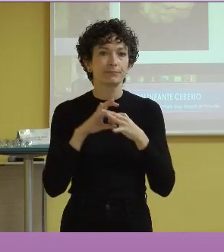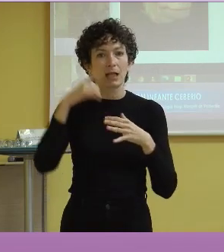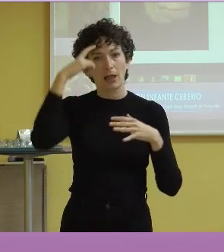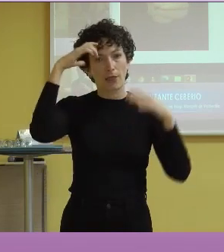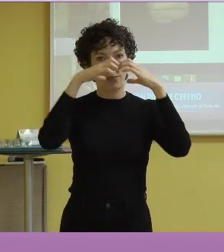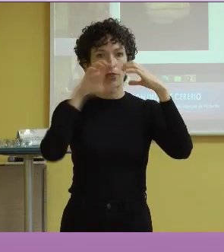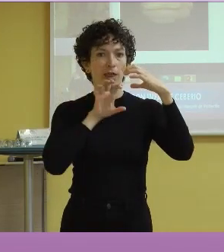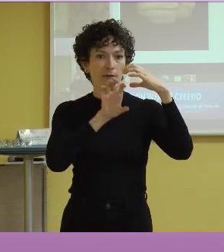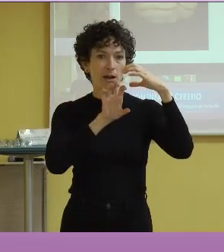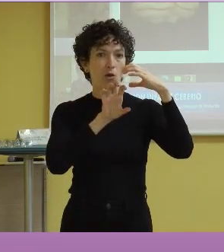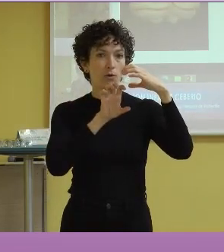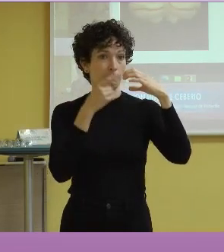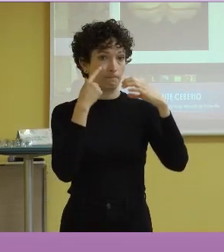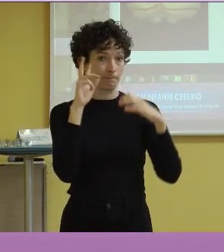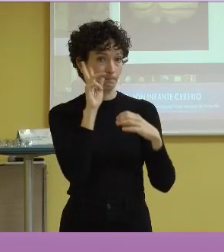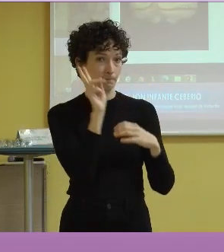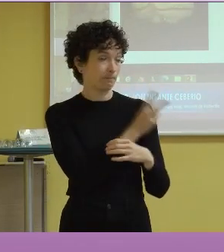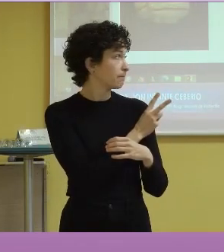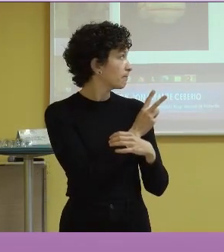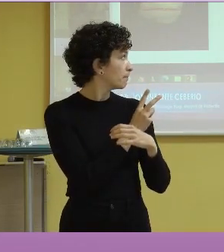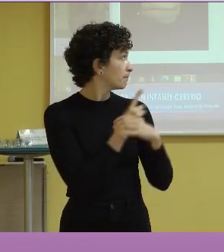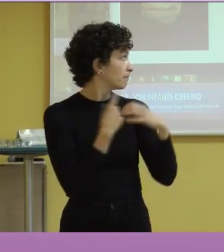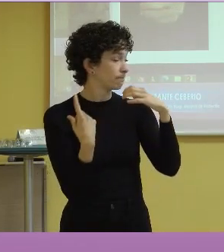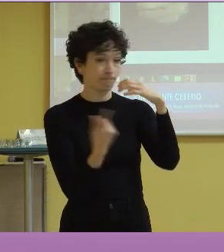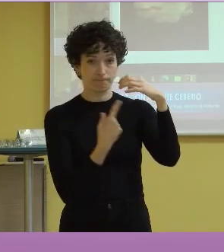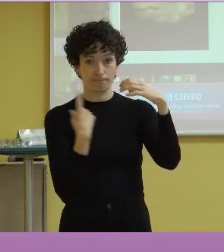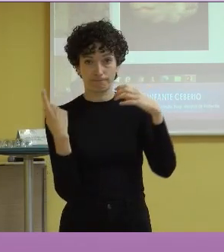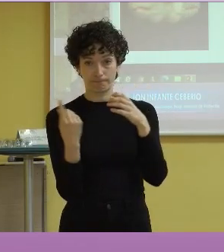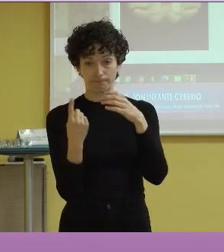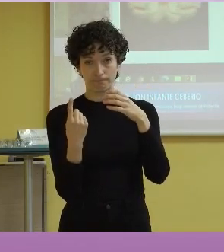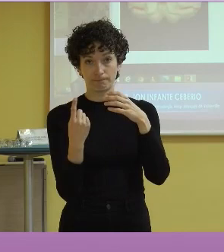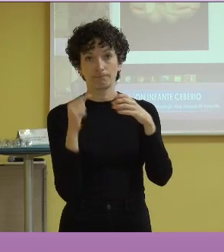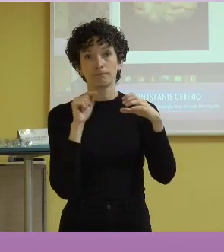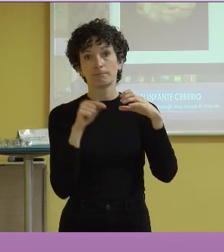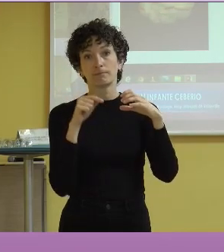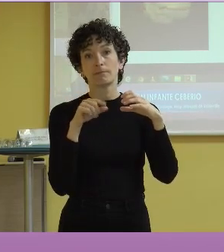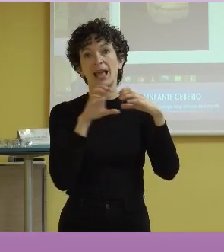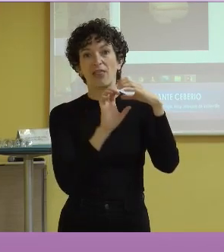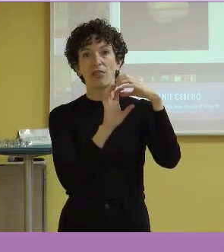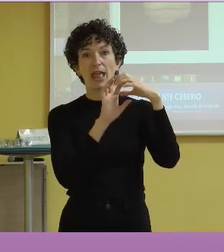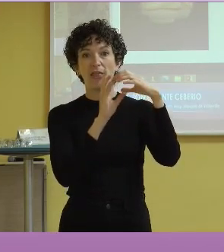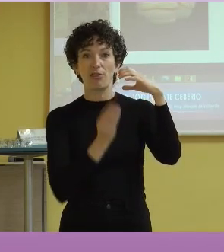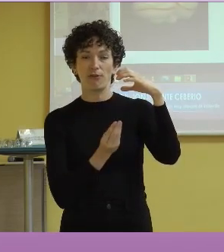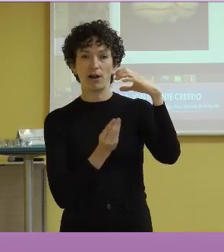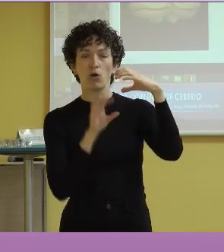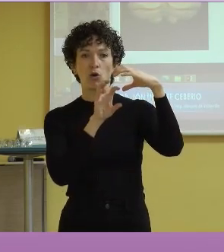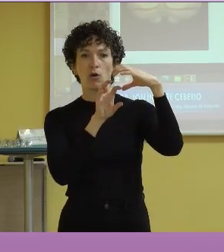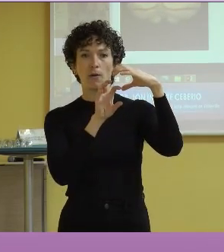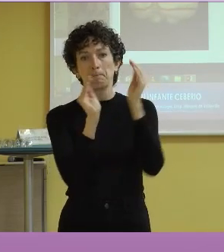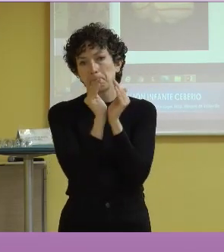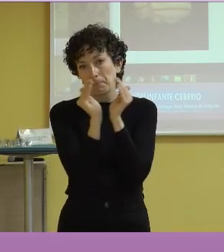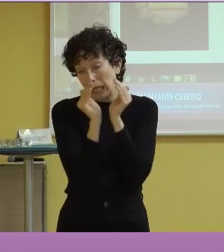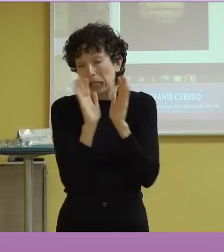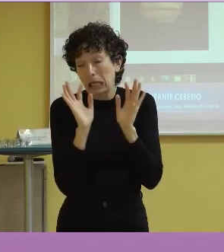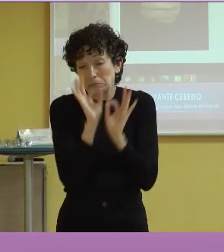El cerebelo, que veis aquí dando vueltas, es, bueno, pues esta parte del encéfalo, pequeña en cuanto a